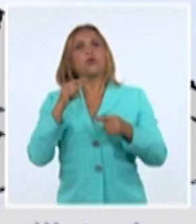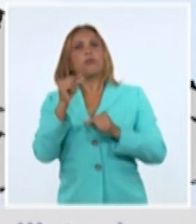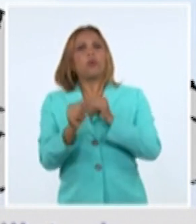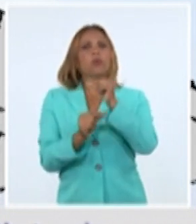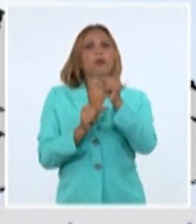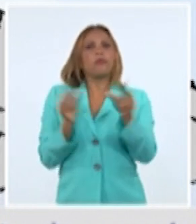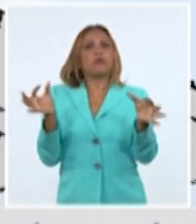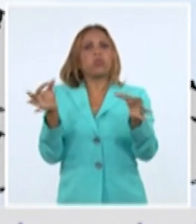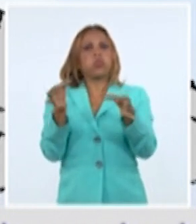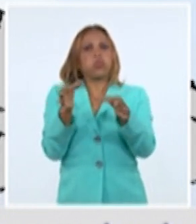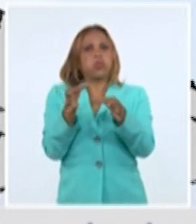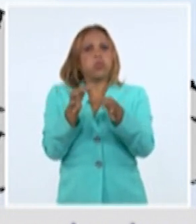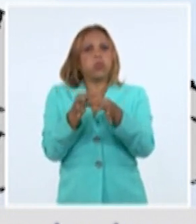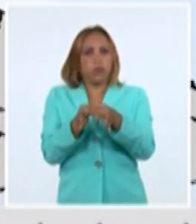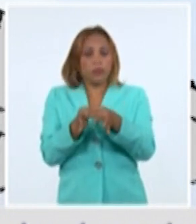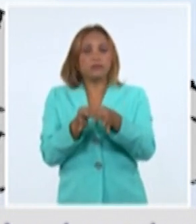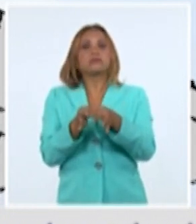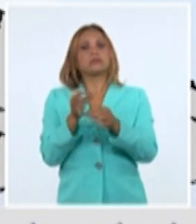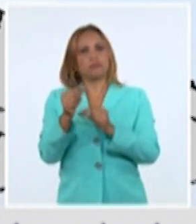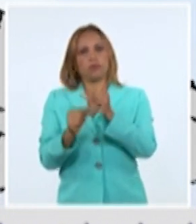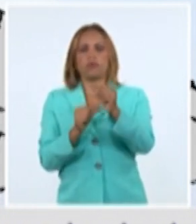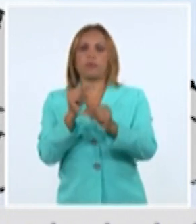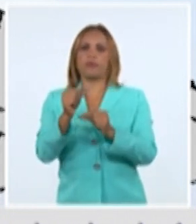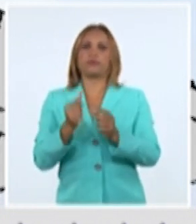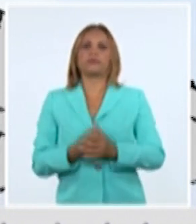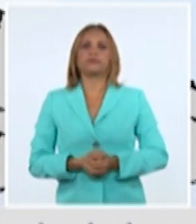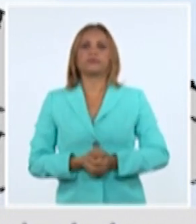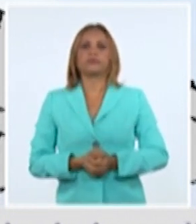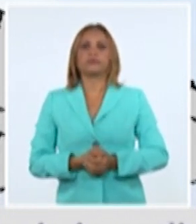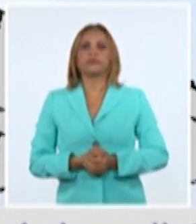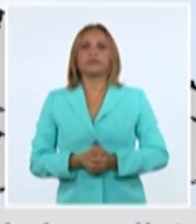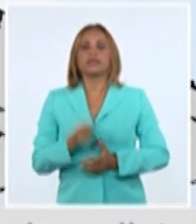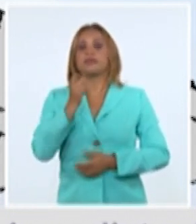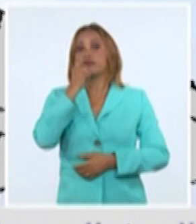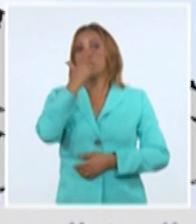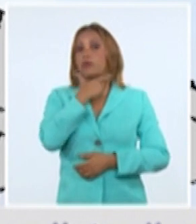paulatina que se viene presentando. Ciego